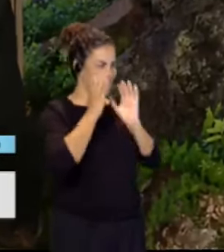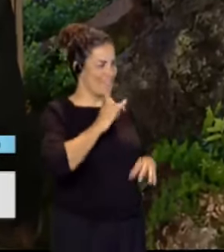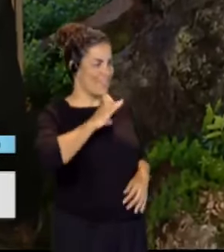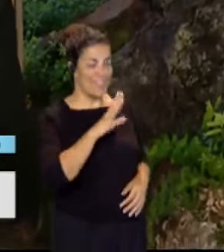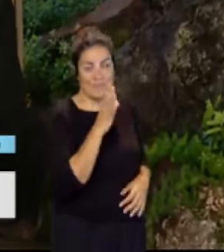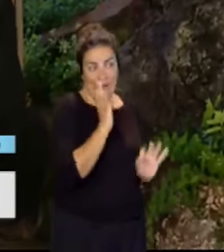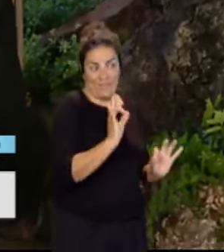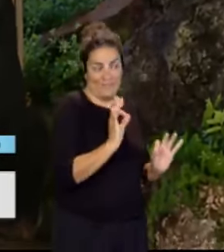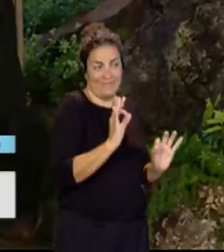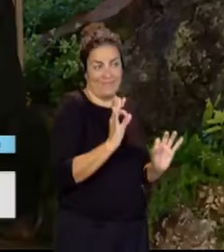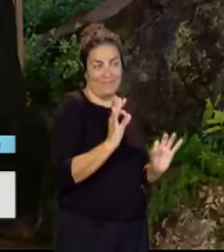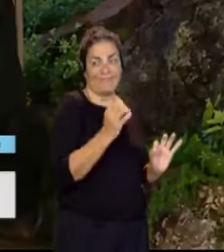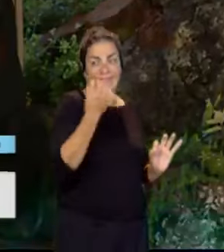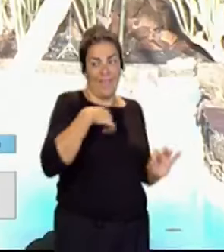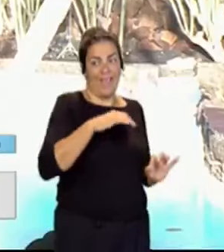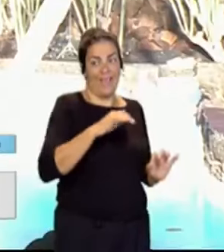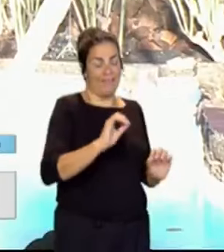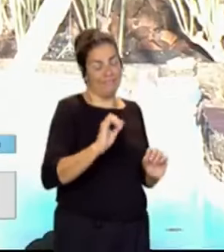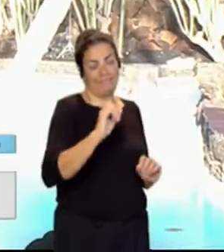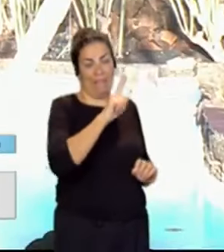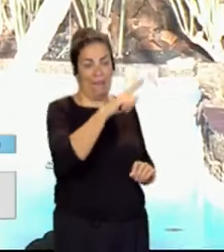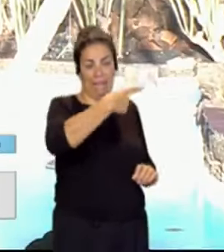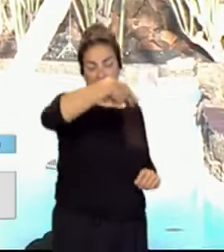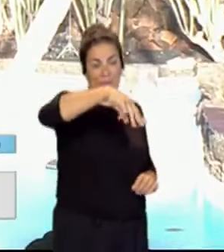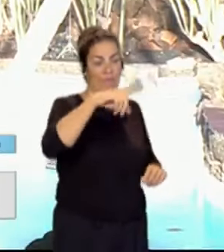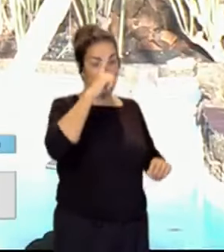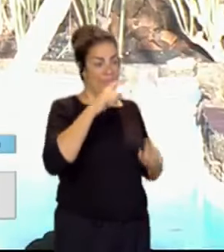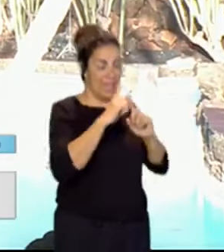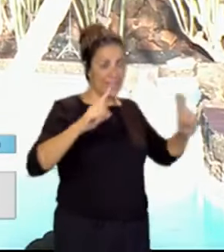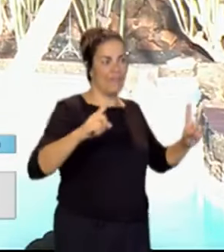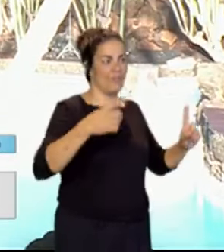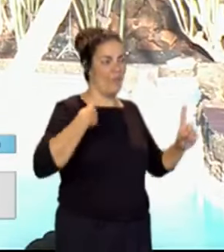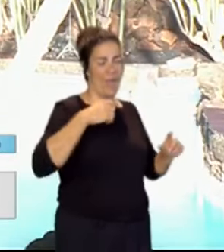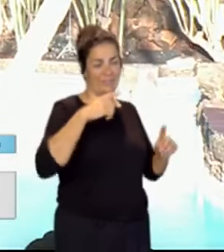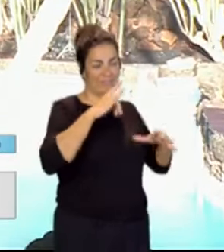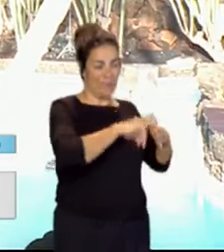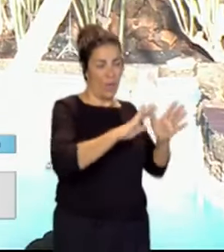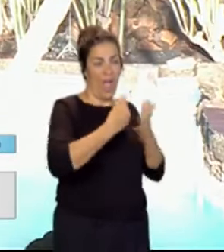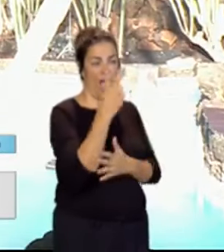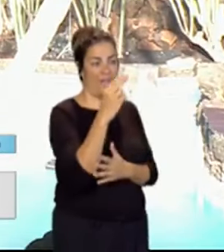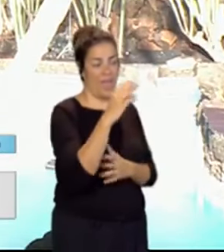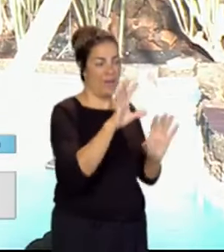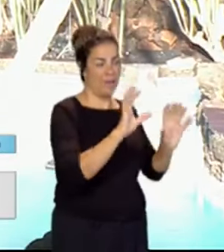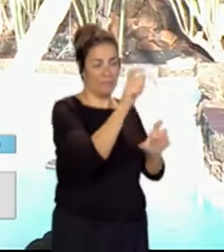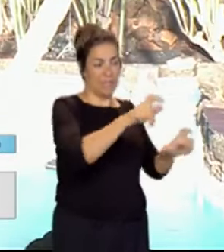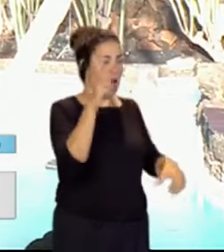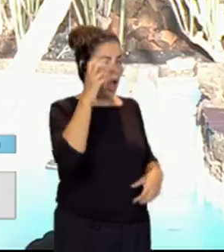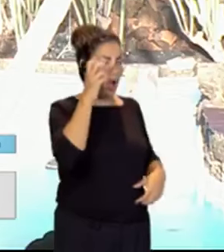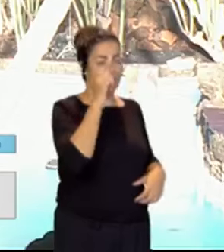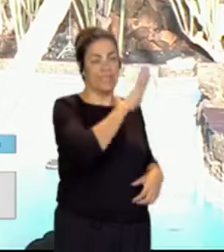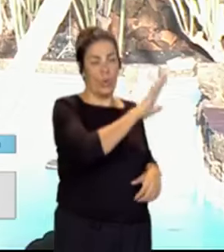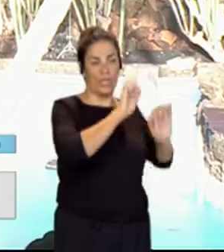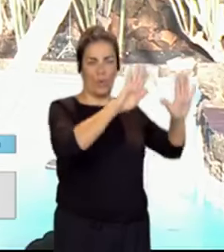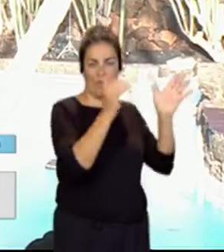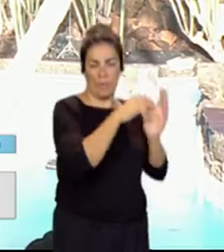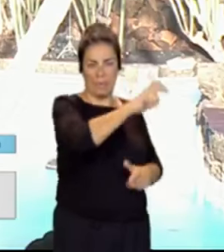H la primera ola del egm de este 2024 con un récord histórico de seguimiento de lunes a viernes una media de 59,000 oyentes de lunes a domingo